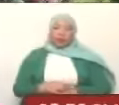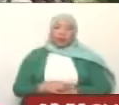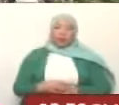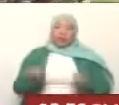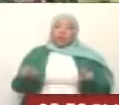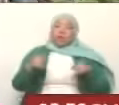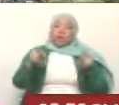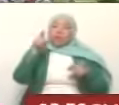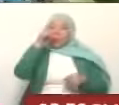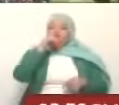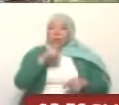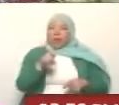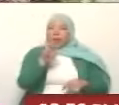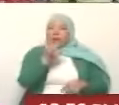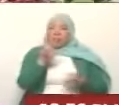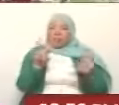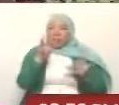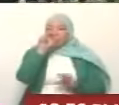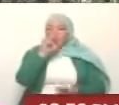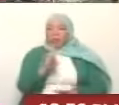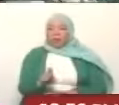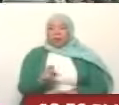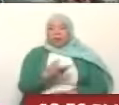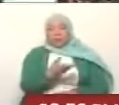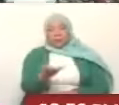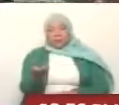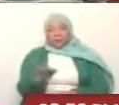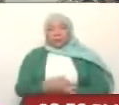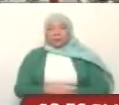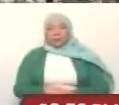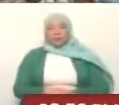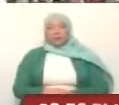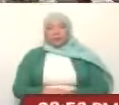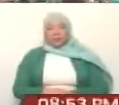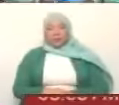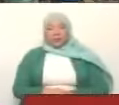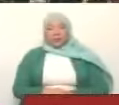¡Cumpleaños feliz! ¡Te deseamos a ti!